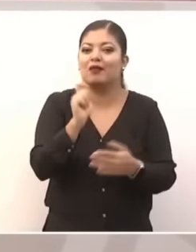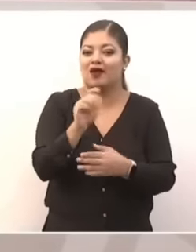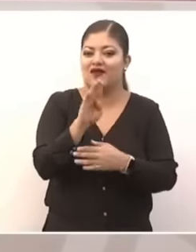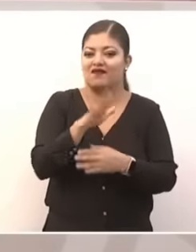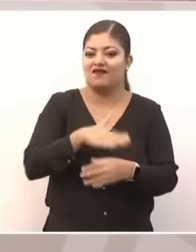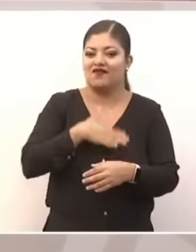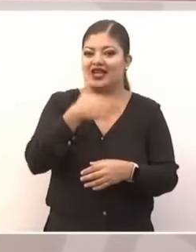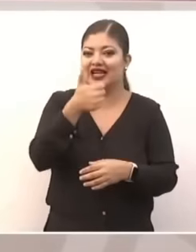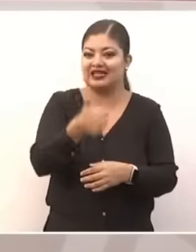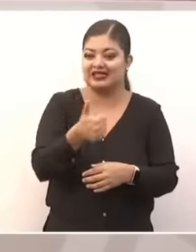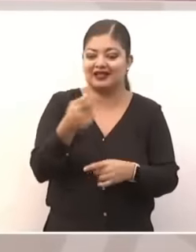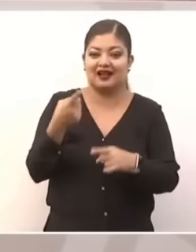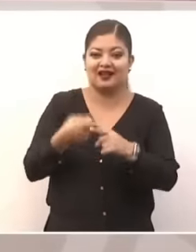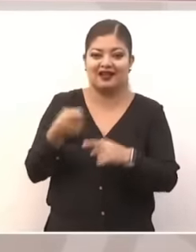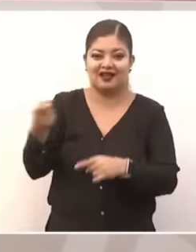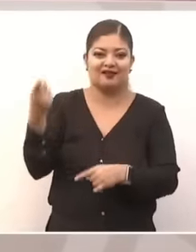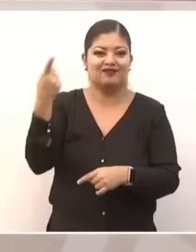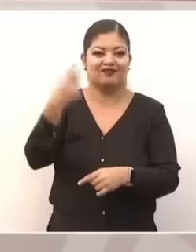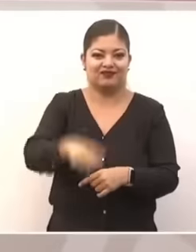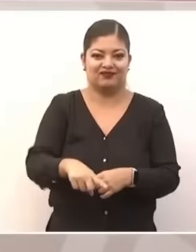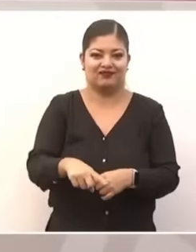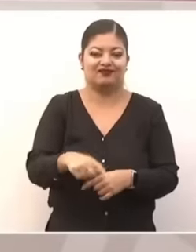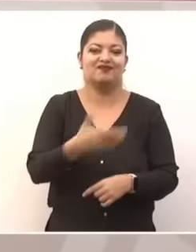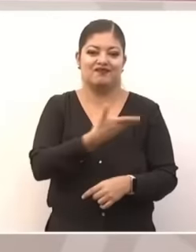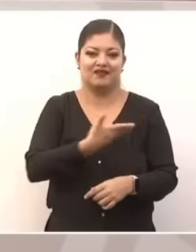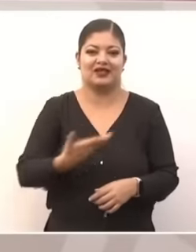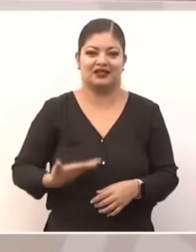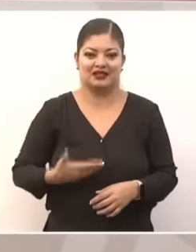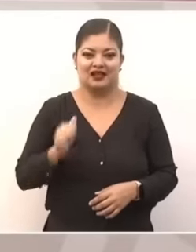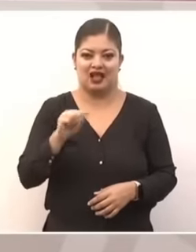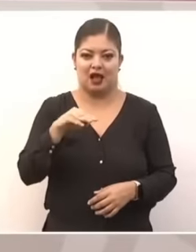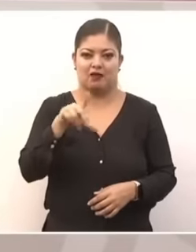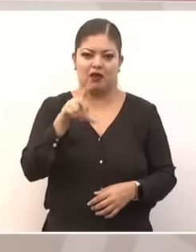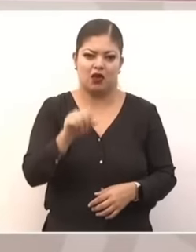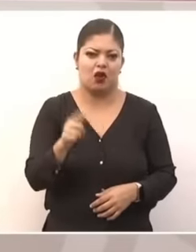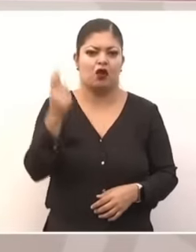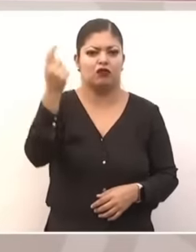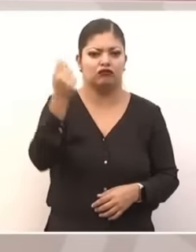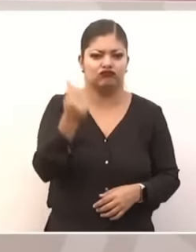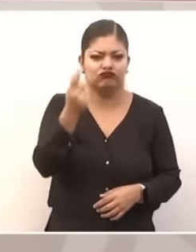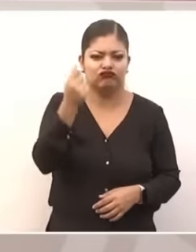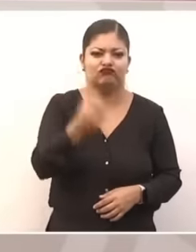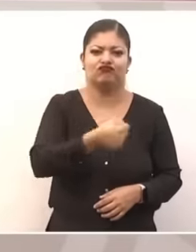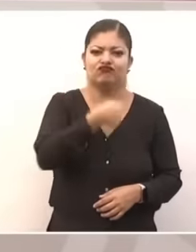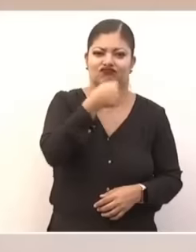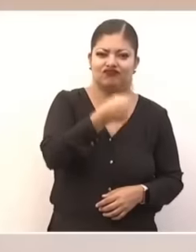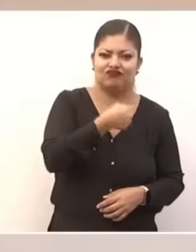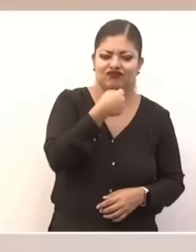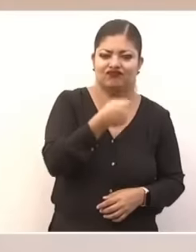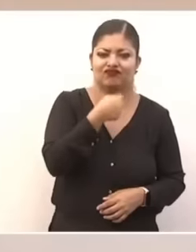puesto el presidente Andrés Manuel López Obrador. La pensión adulto mayor,